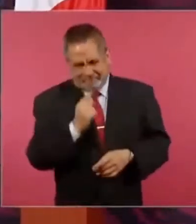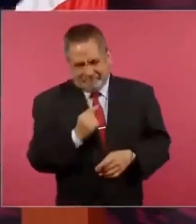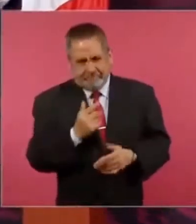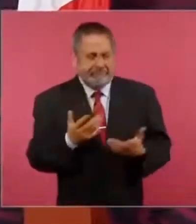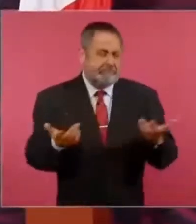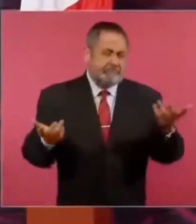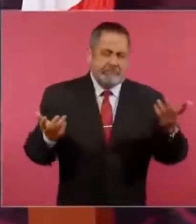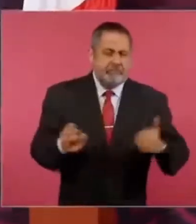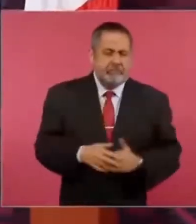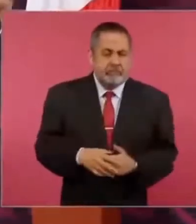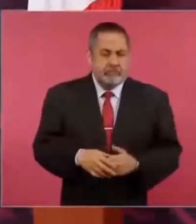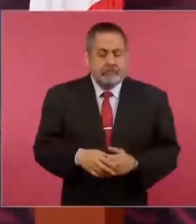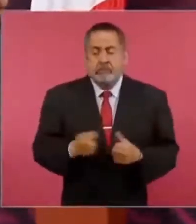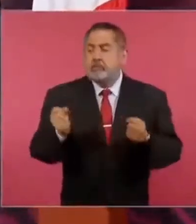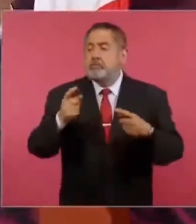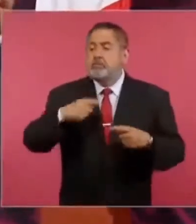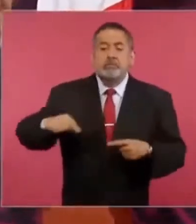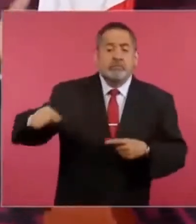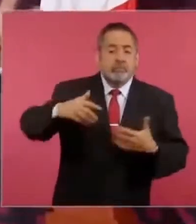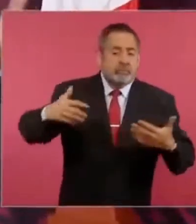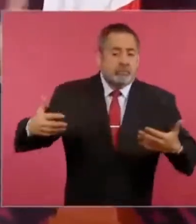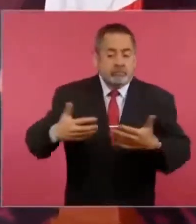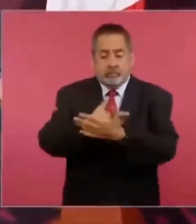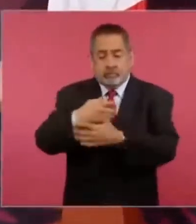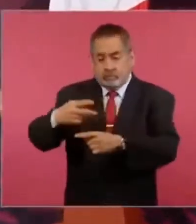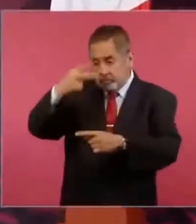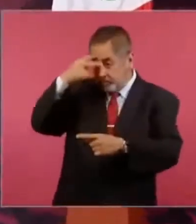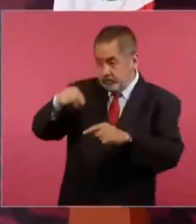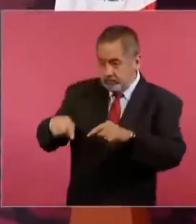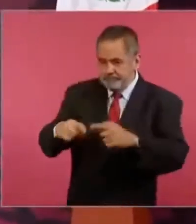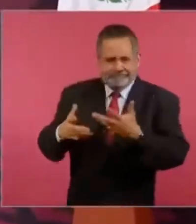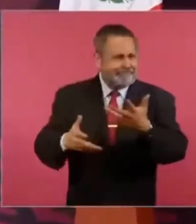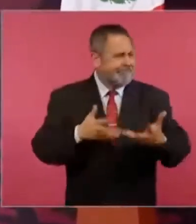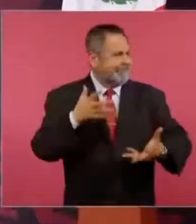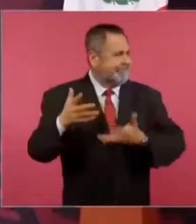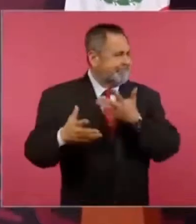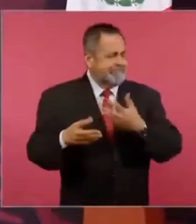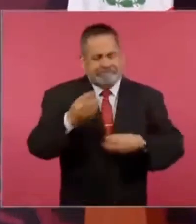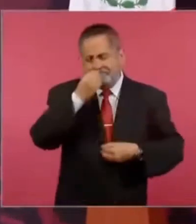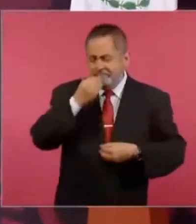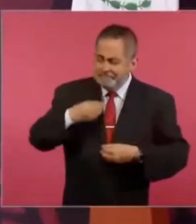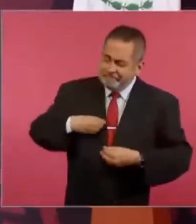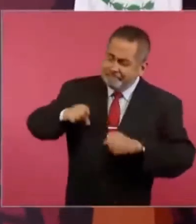¿Cuántos mexicanos tuvieron que abandonar su país?